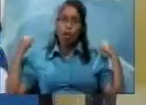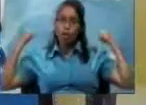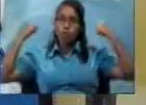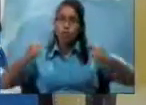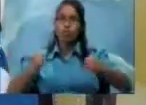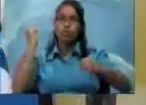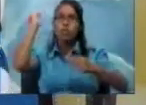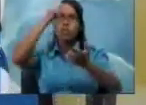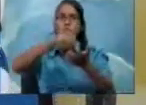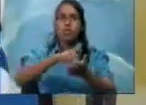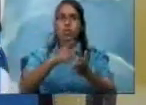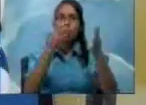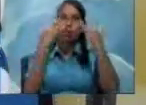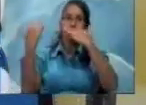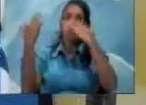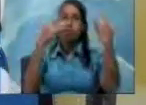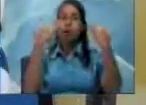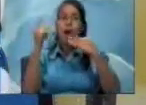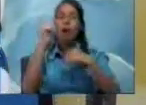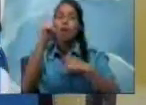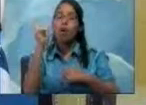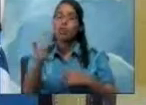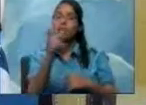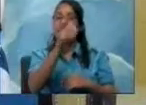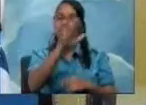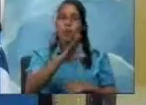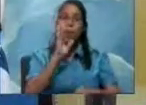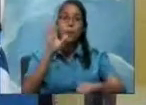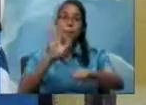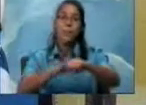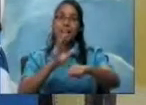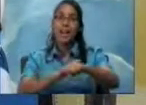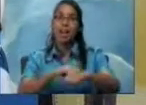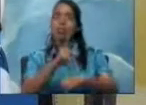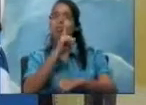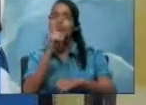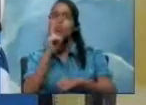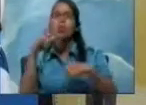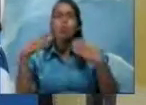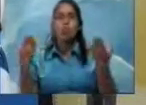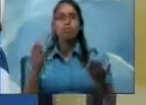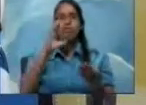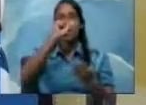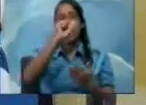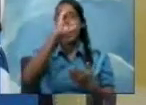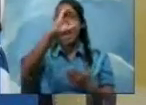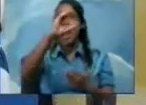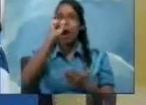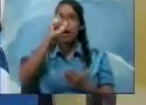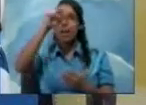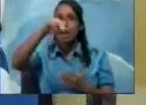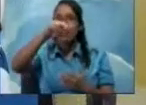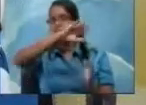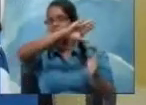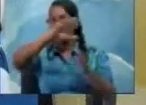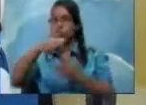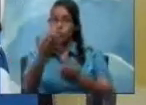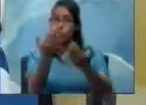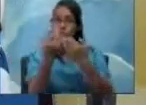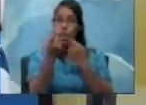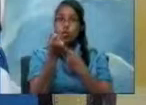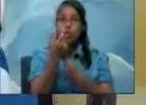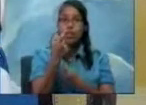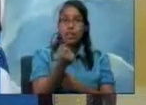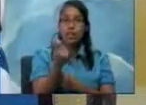había una persona que estaba en pecado llamado hán que había sustraído del dinero y así